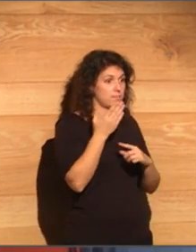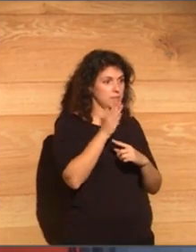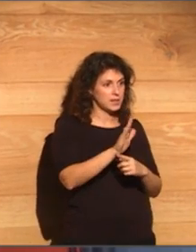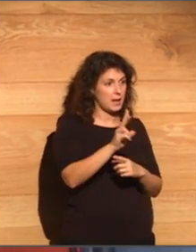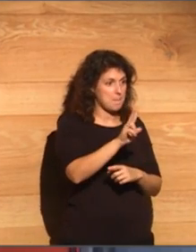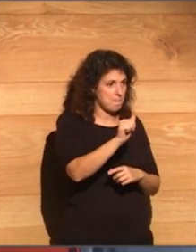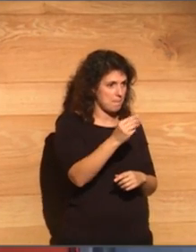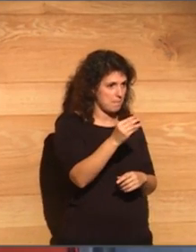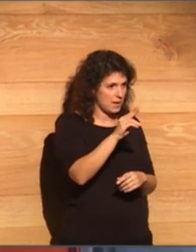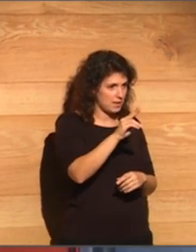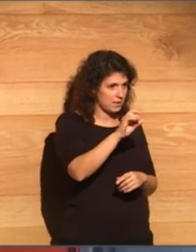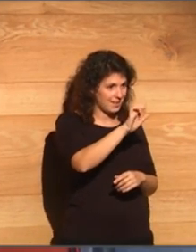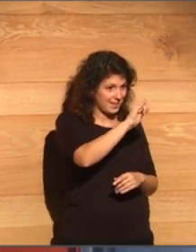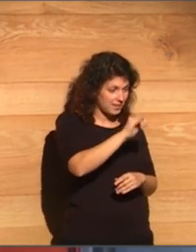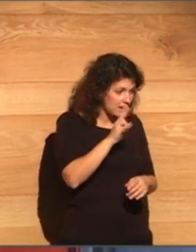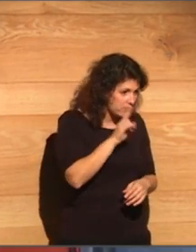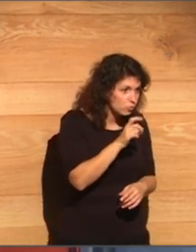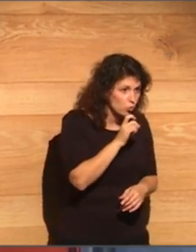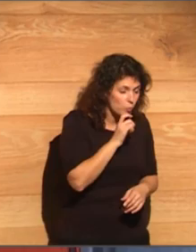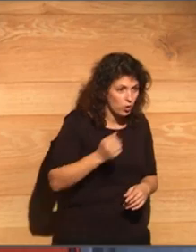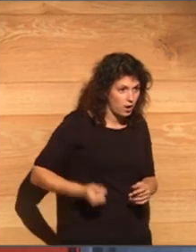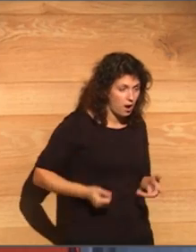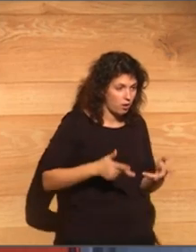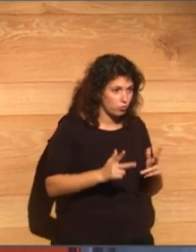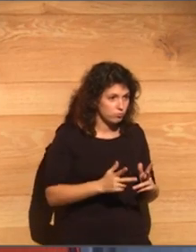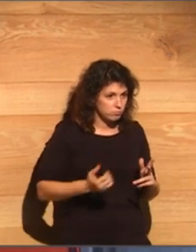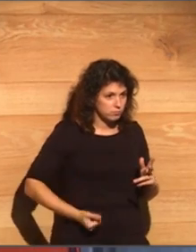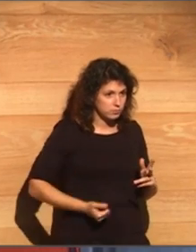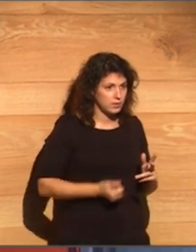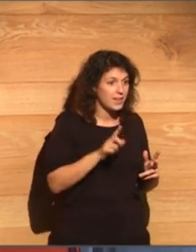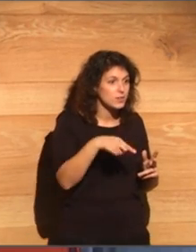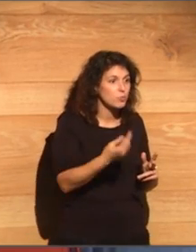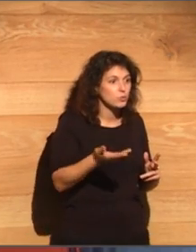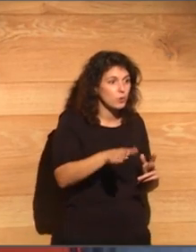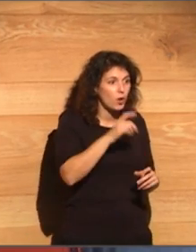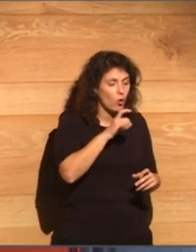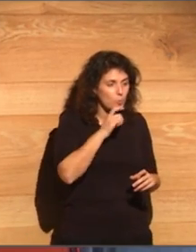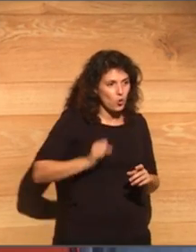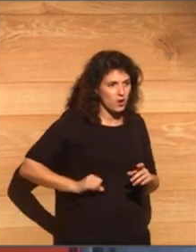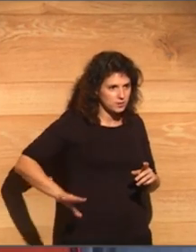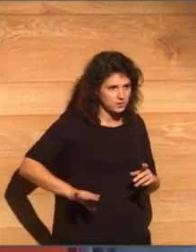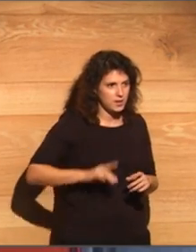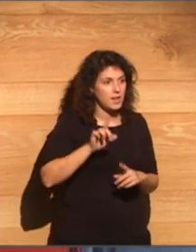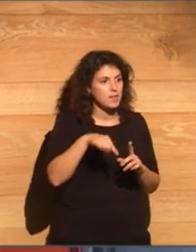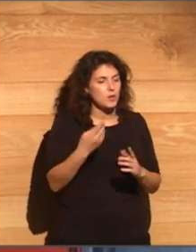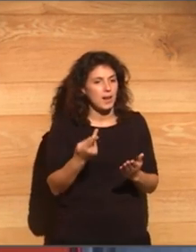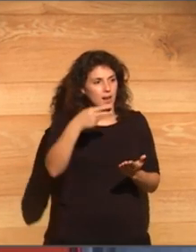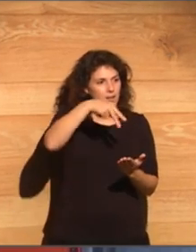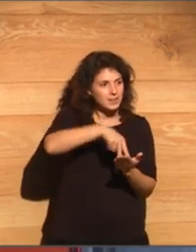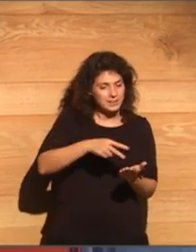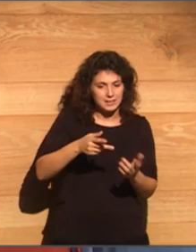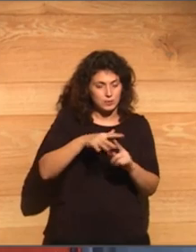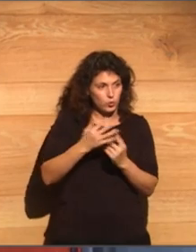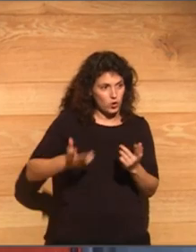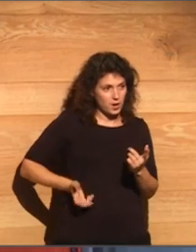López Vázquez, y le vemos cagando. Sí. Bueno, y muere de un gas. Y levantándose mientras está haciendo caca